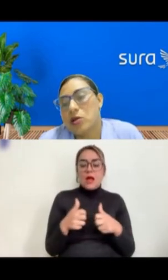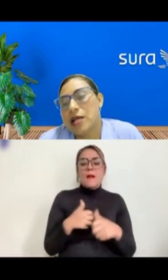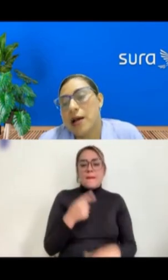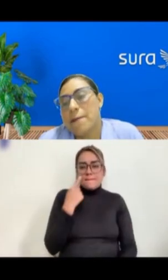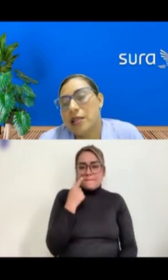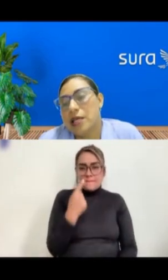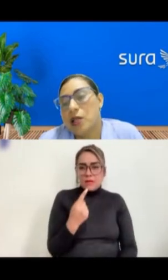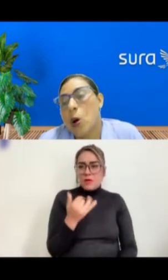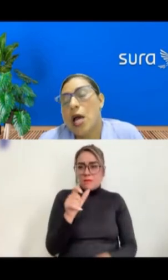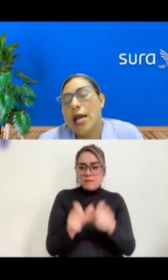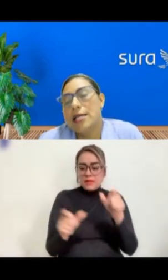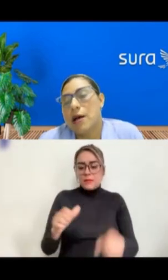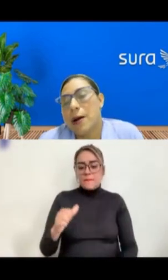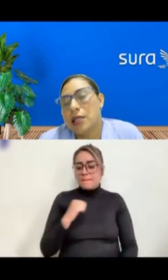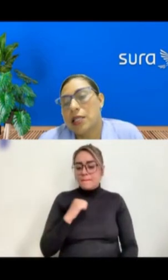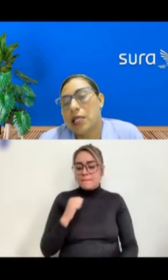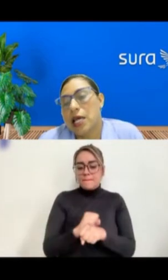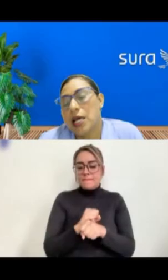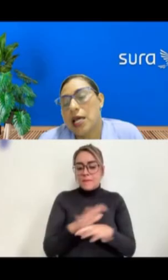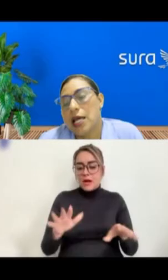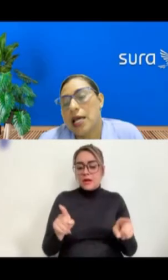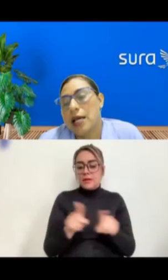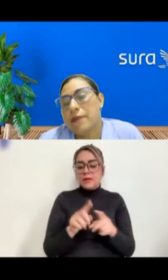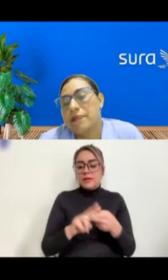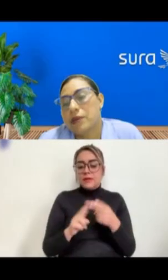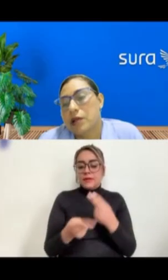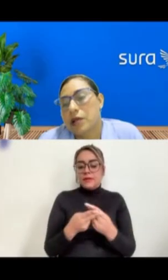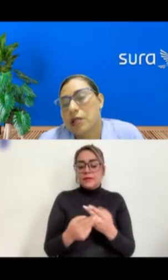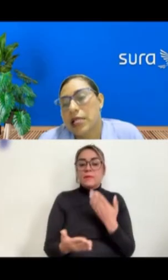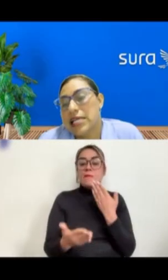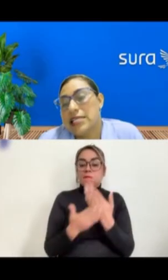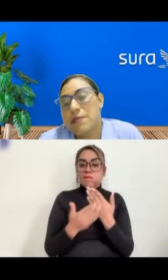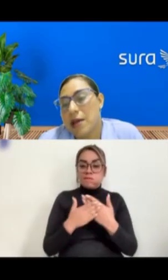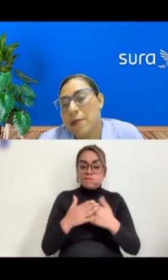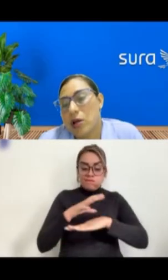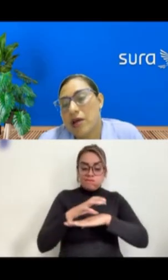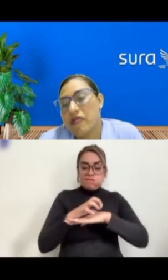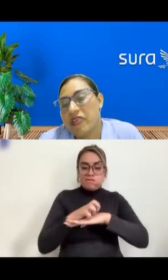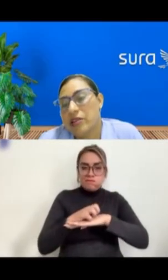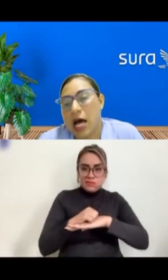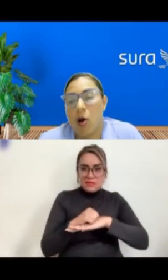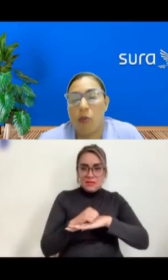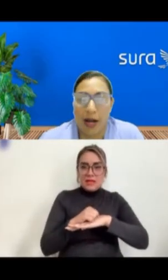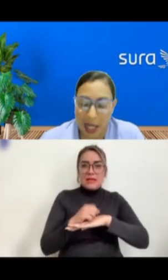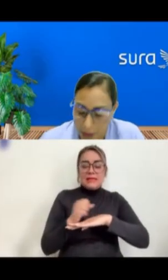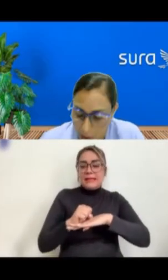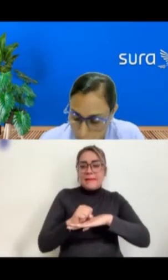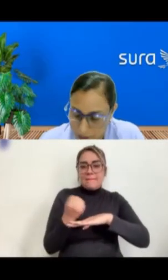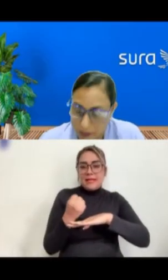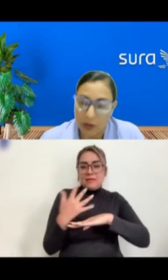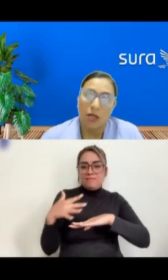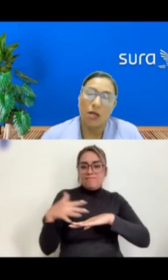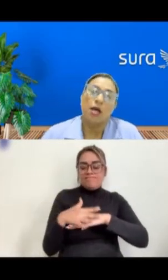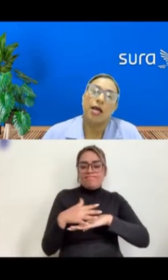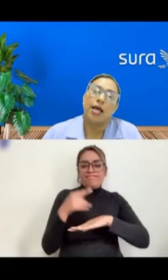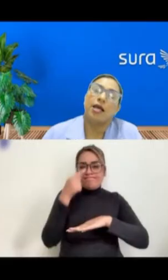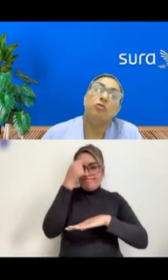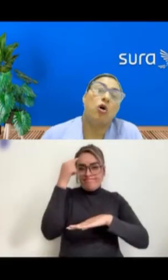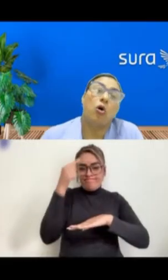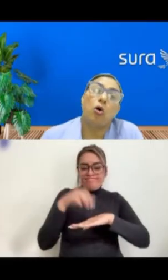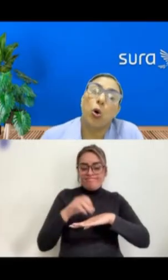pronto esas personas ya han perdido esa parte de ese miembro que fue afectado por la quemadura.